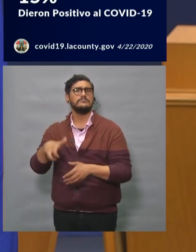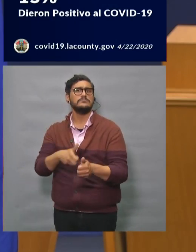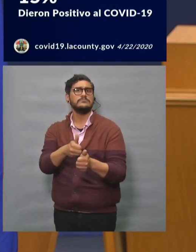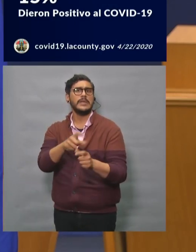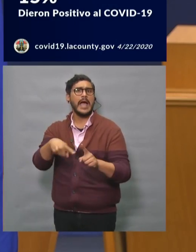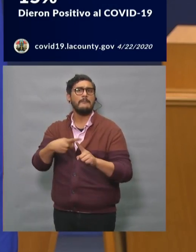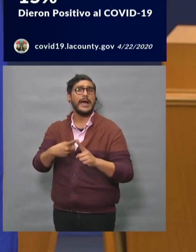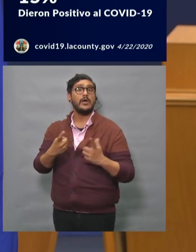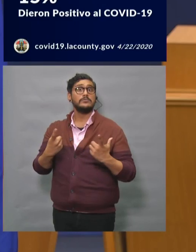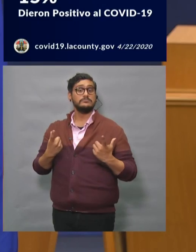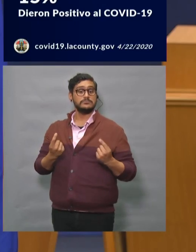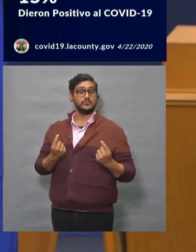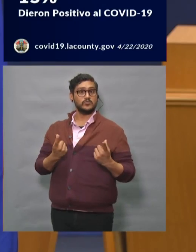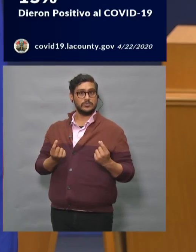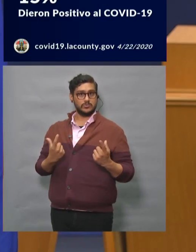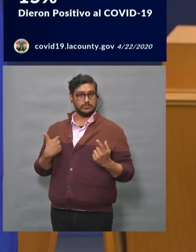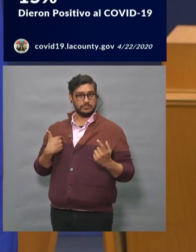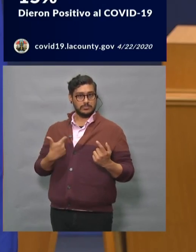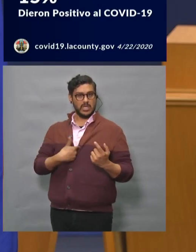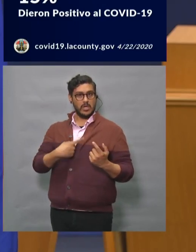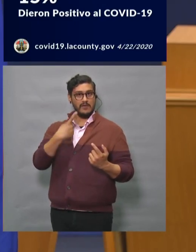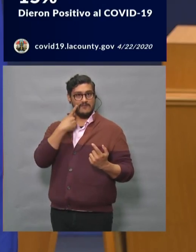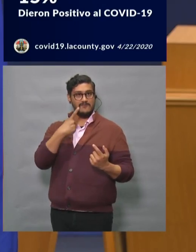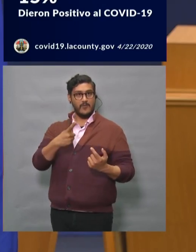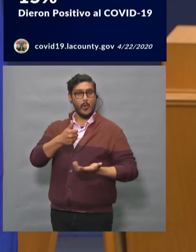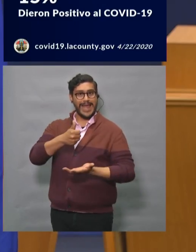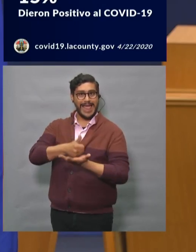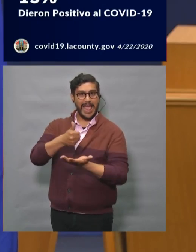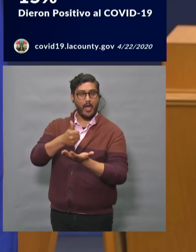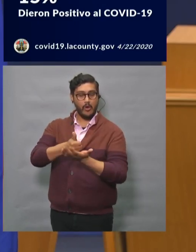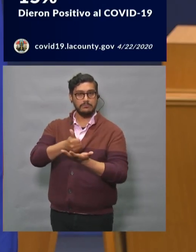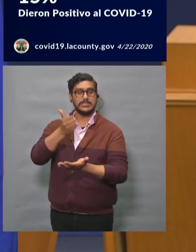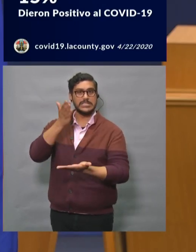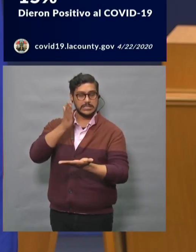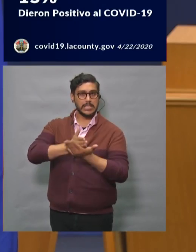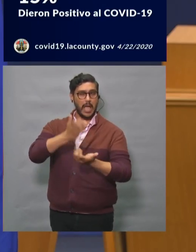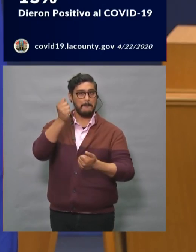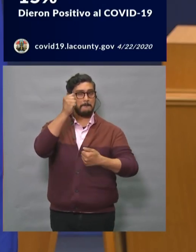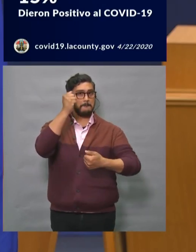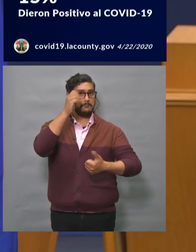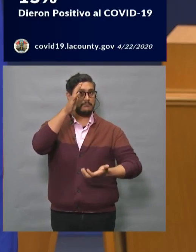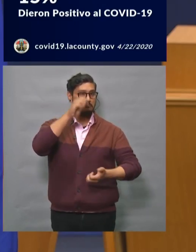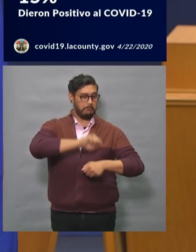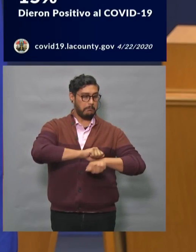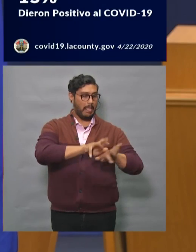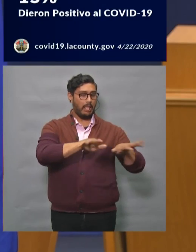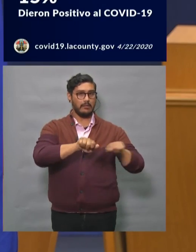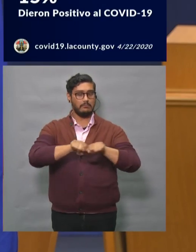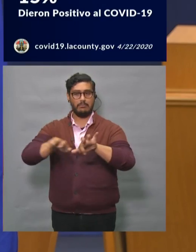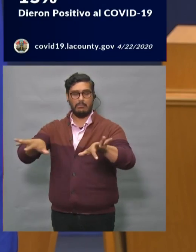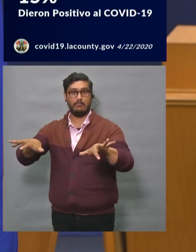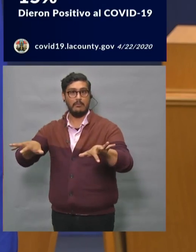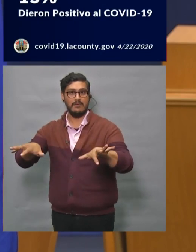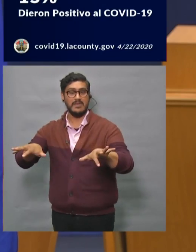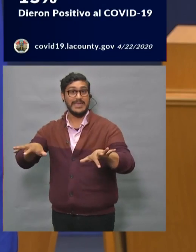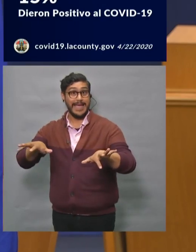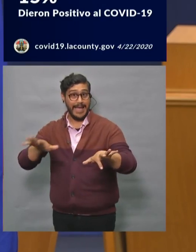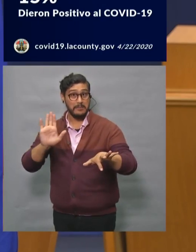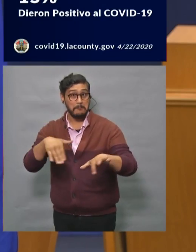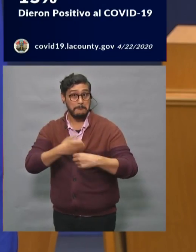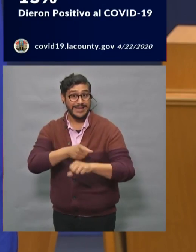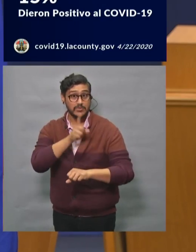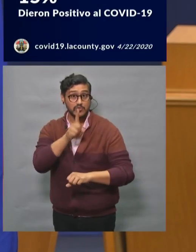estamos tomando para abordar el número de brotes en centros de enfermería especializada y asegurar de que estamos haciendo